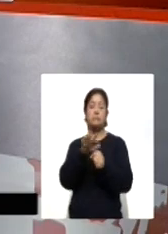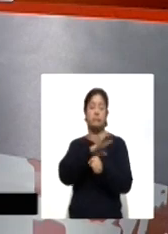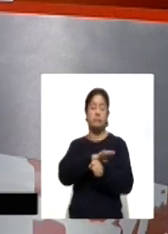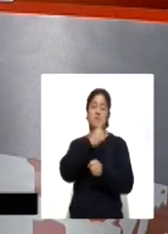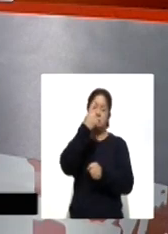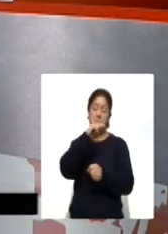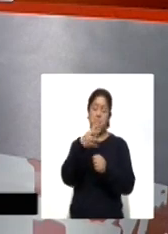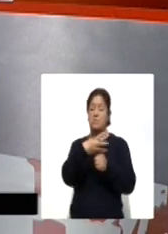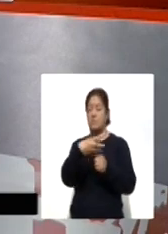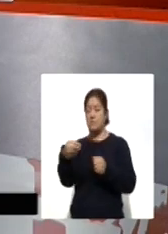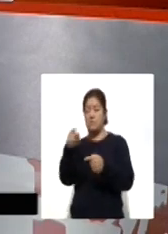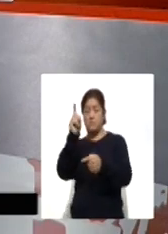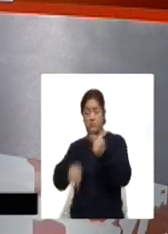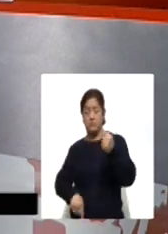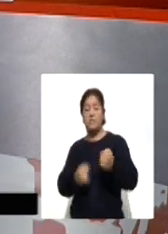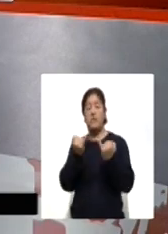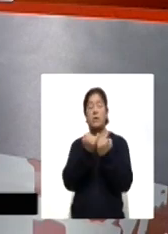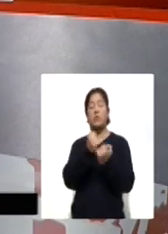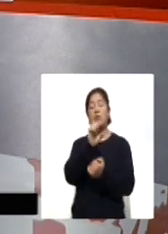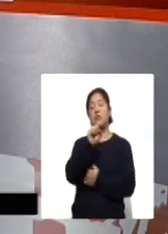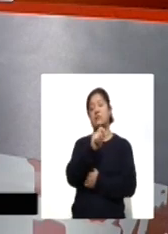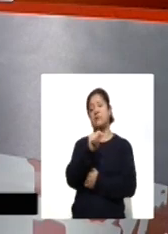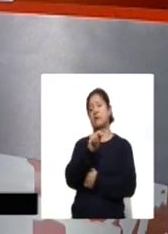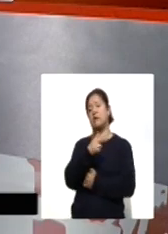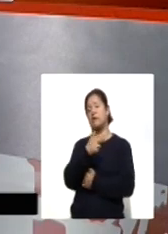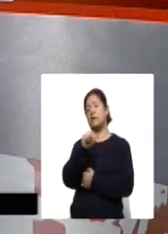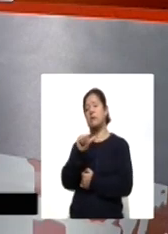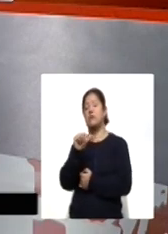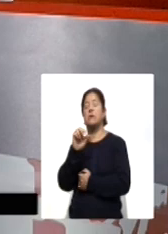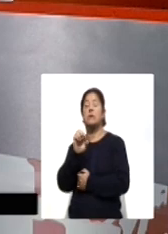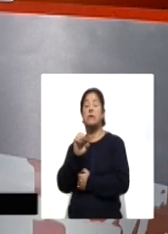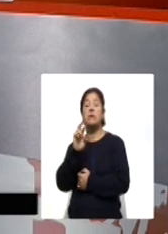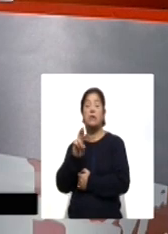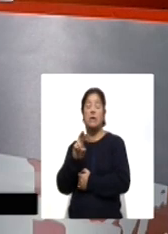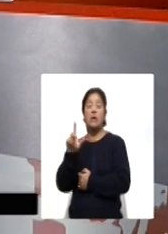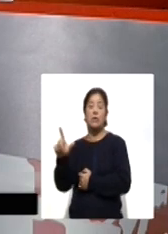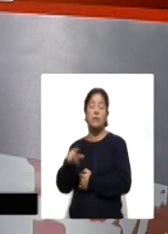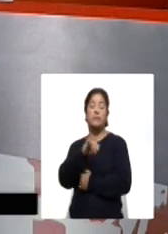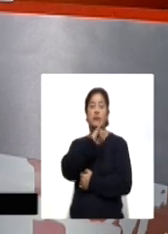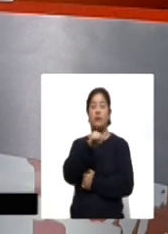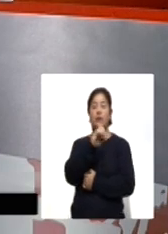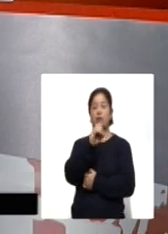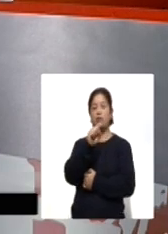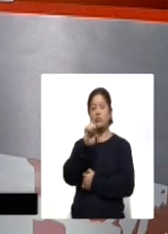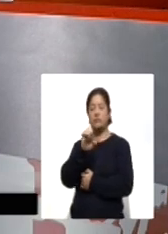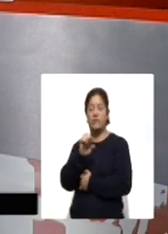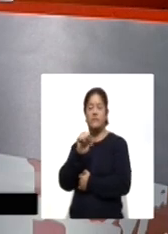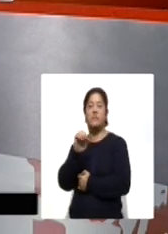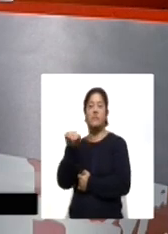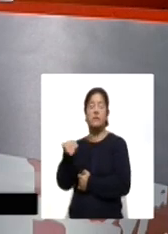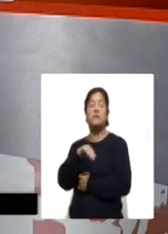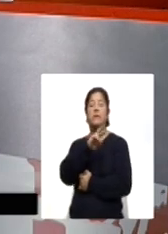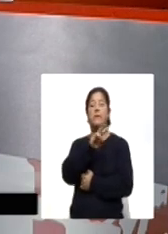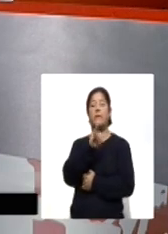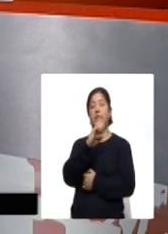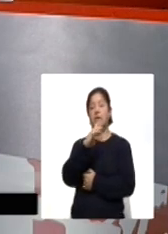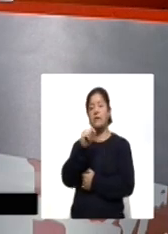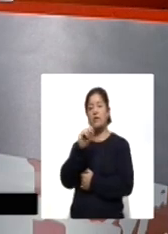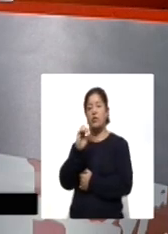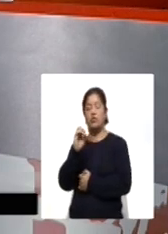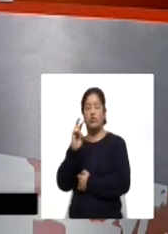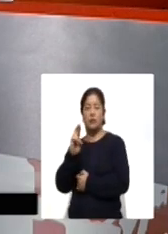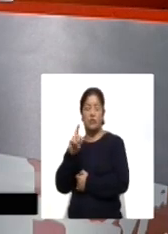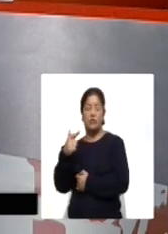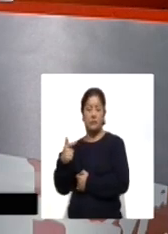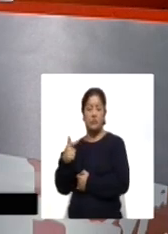de contagio, también para Esther López, que manda un saludo, Josefina Méndez, y también para Víctor García y Rocío Castro Lira, que manda